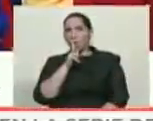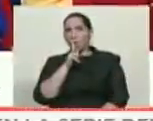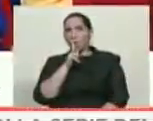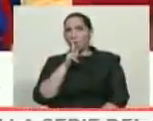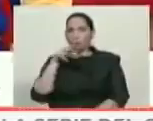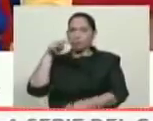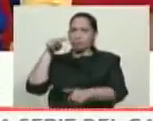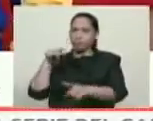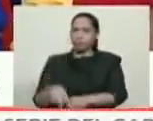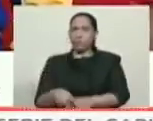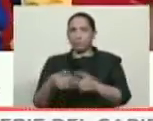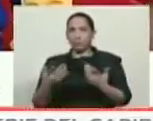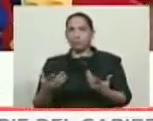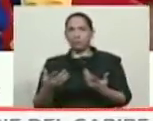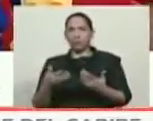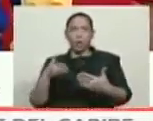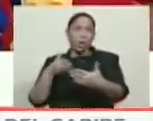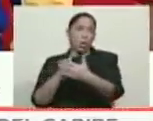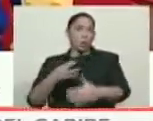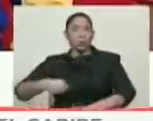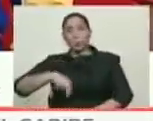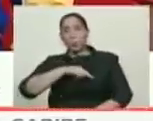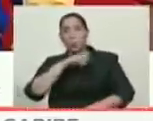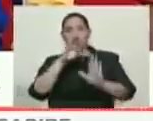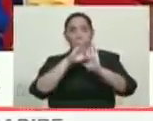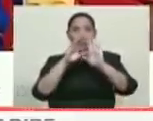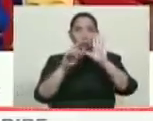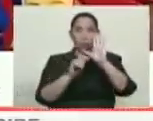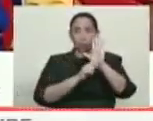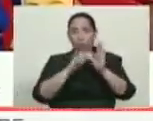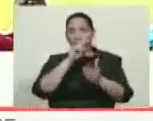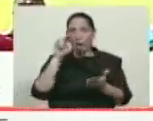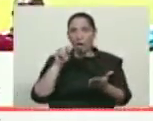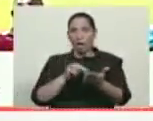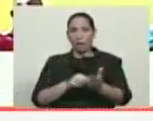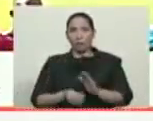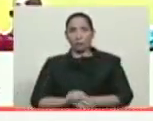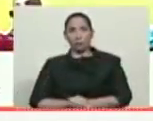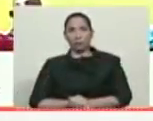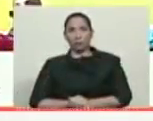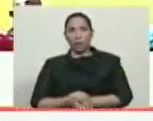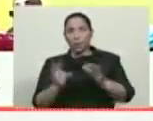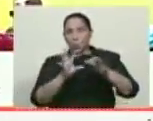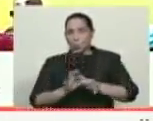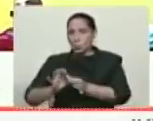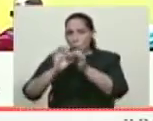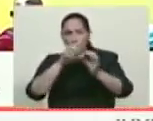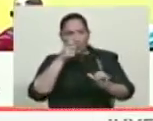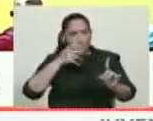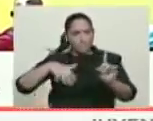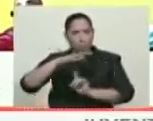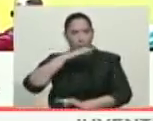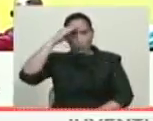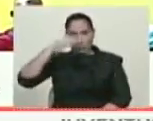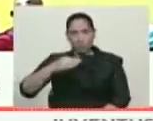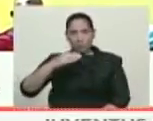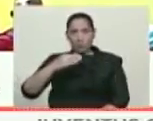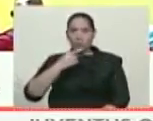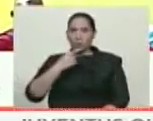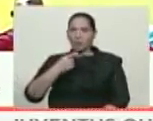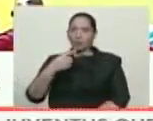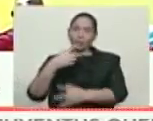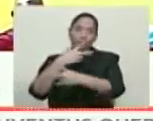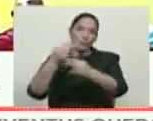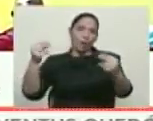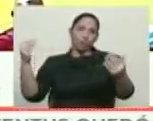aniquilamiento pretendido contra nuestra Constitución Nacional. La Unión Cívico-Militar ha dicho no al